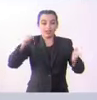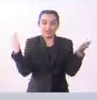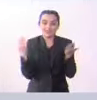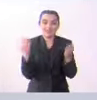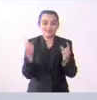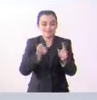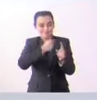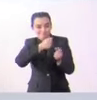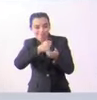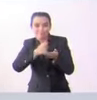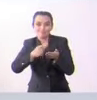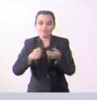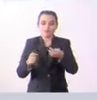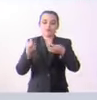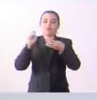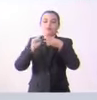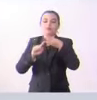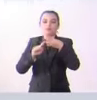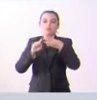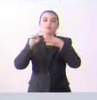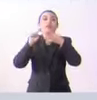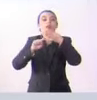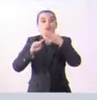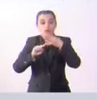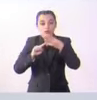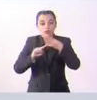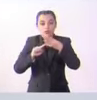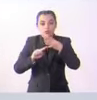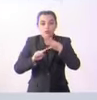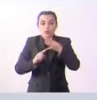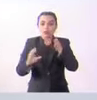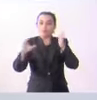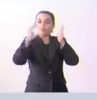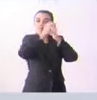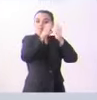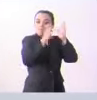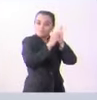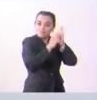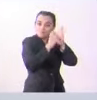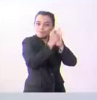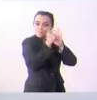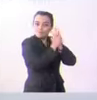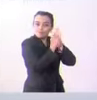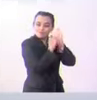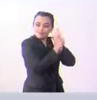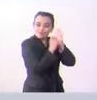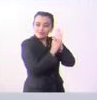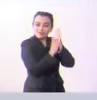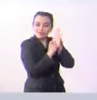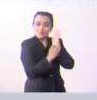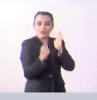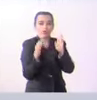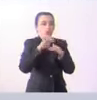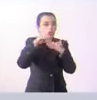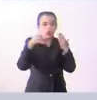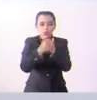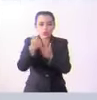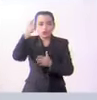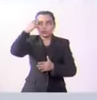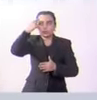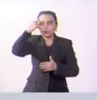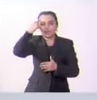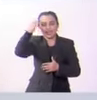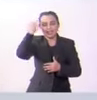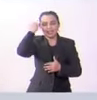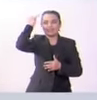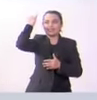la textualización o escritura. Y en este lo que harás es escribir tu cuento. Retomarás todo lo que pusiste de la